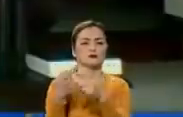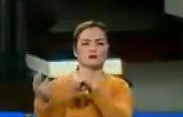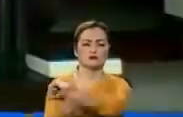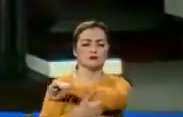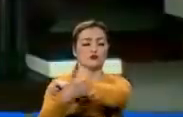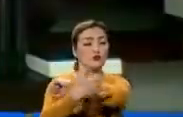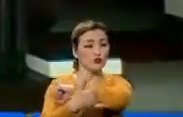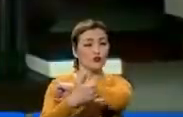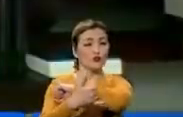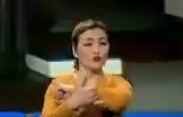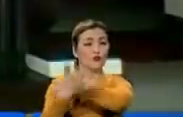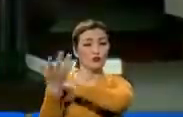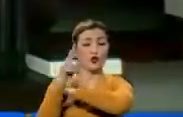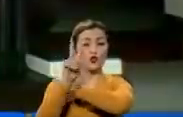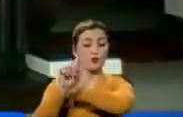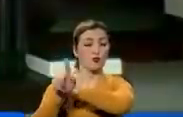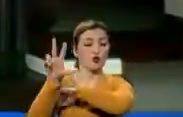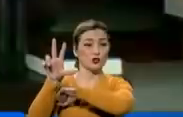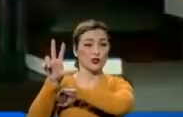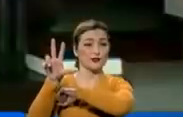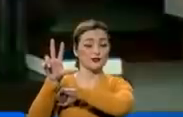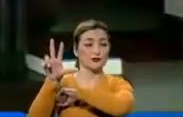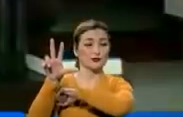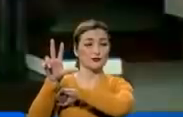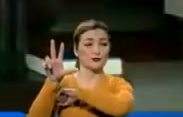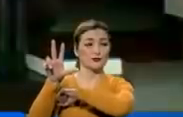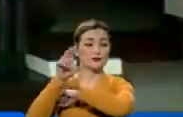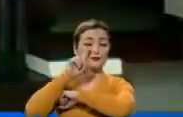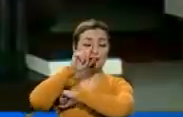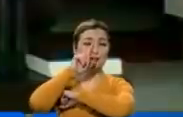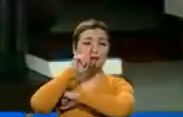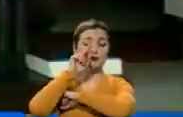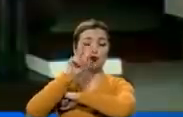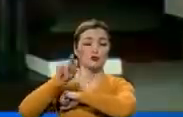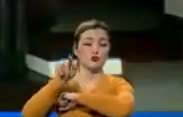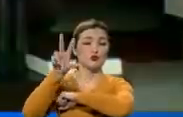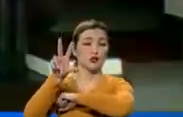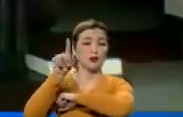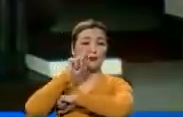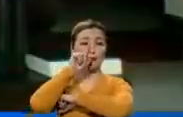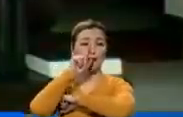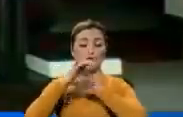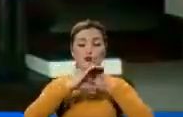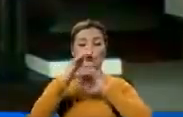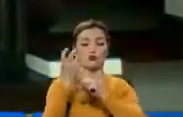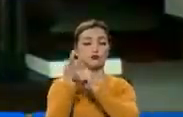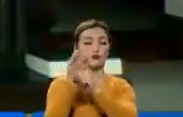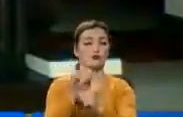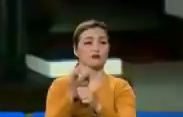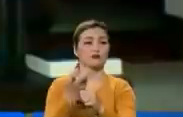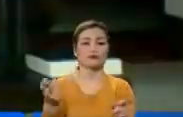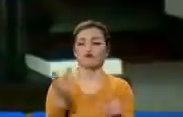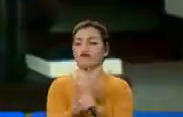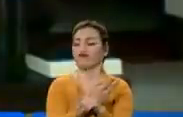donde ellos manejan con el 2.3 de empleados, 2.3 de empleados por cada unidad. Es una